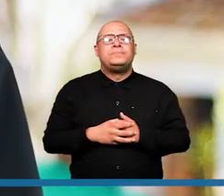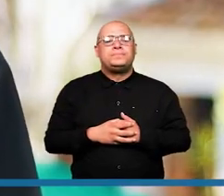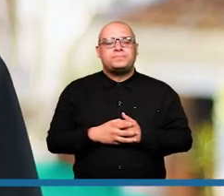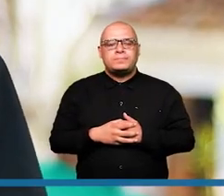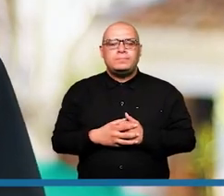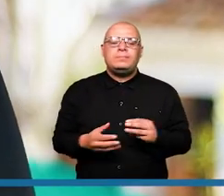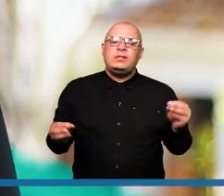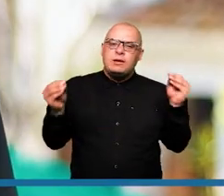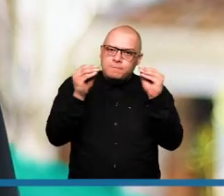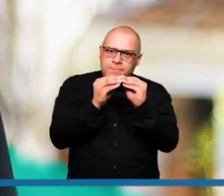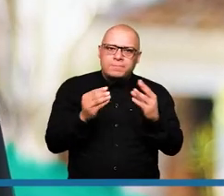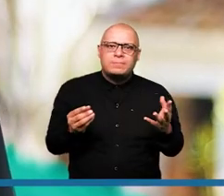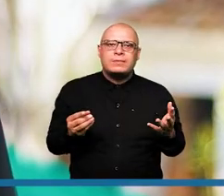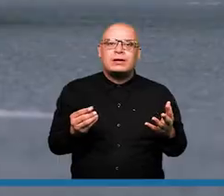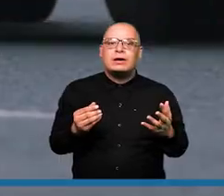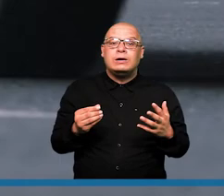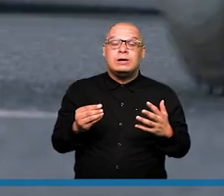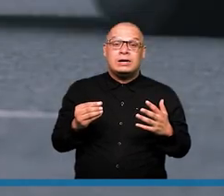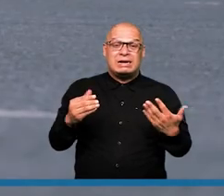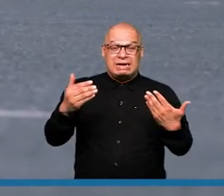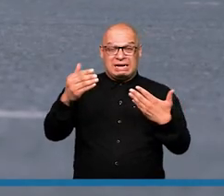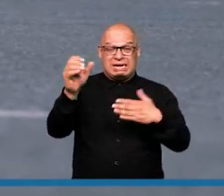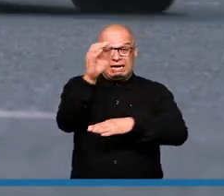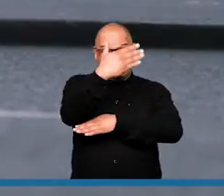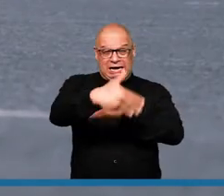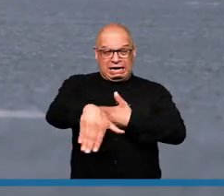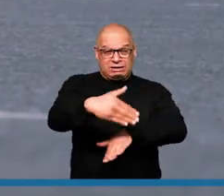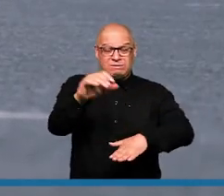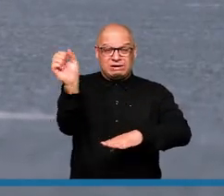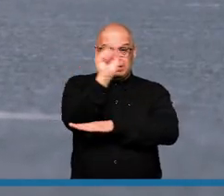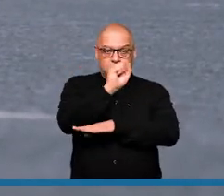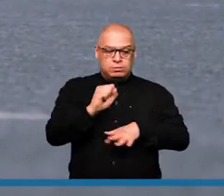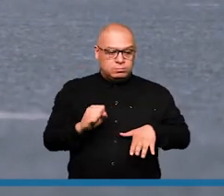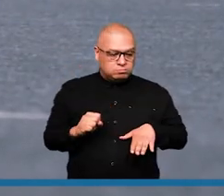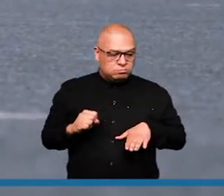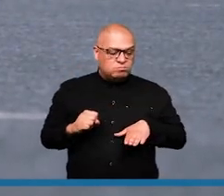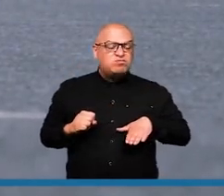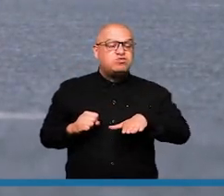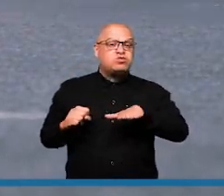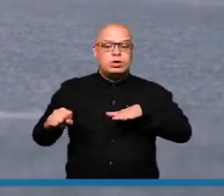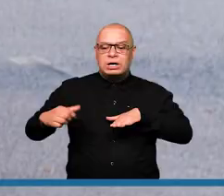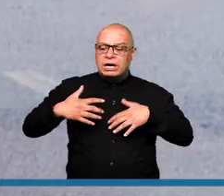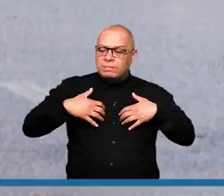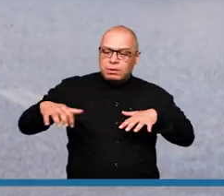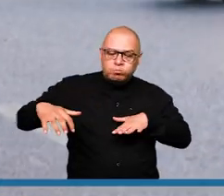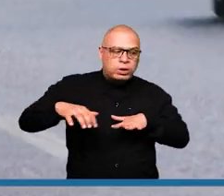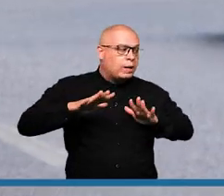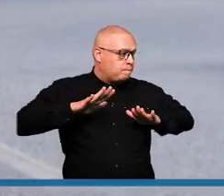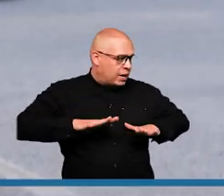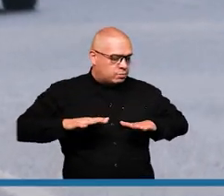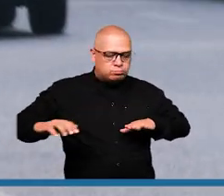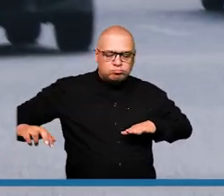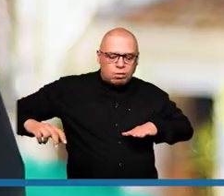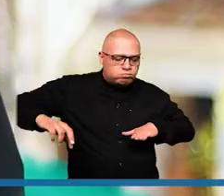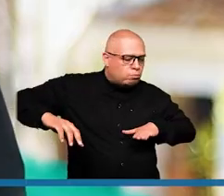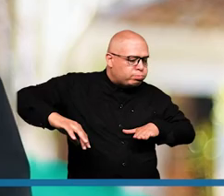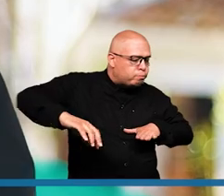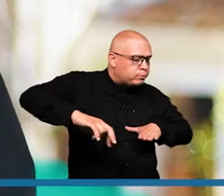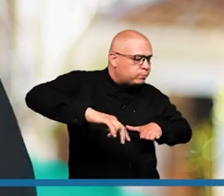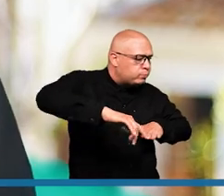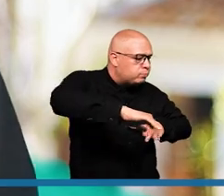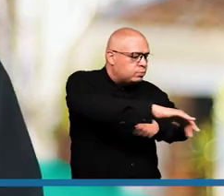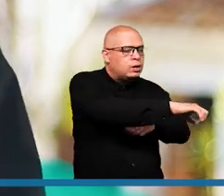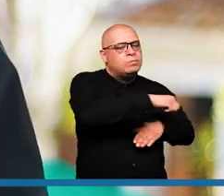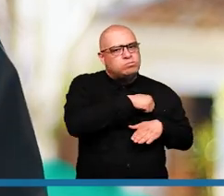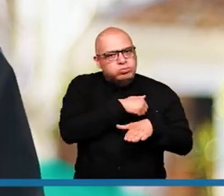la campaña Déjalos Cruzar, que se realiza en asocio con el área metropolitana. Digamos que fuerte el tema de la